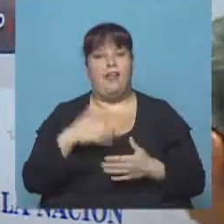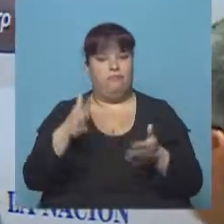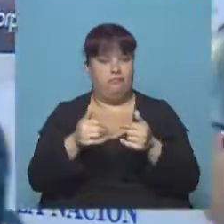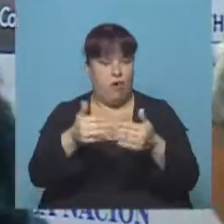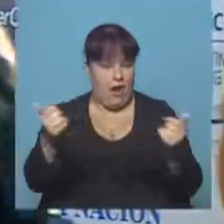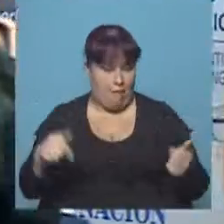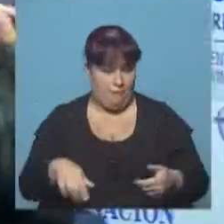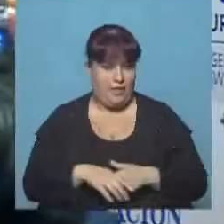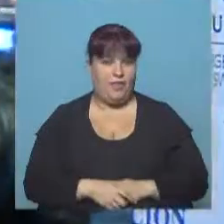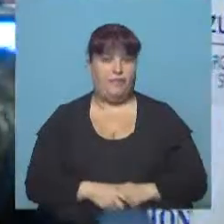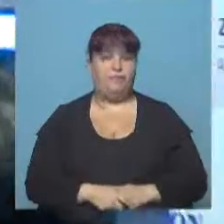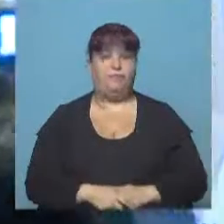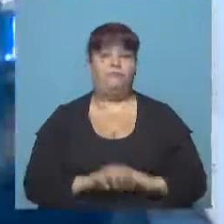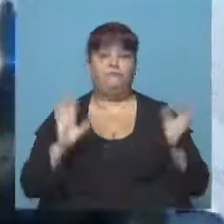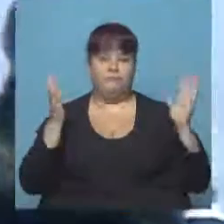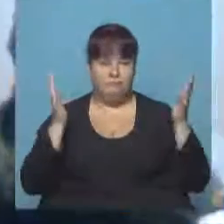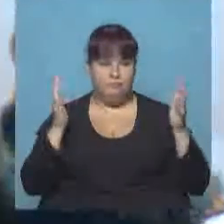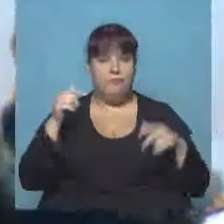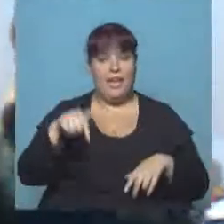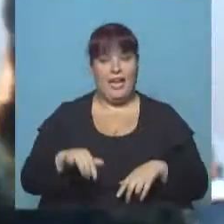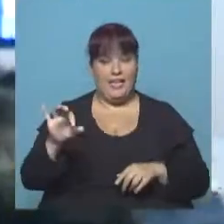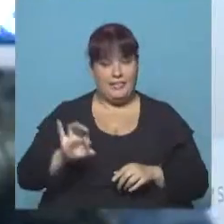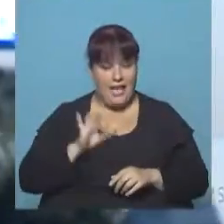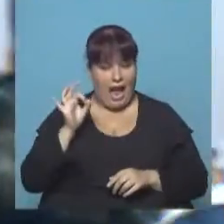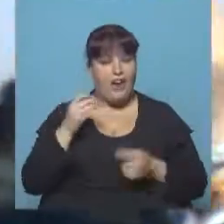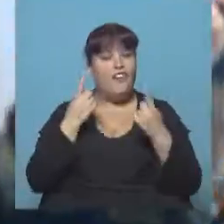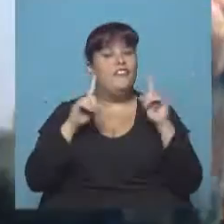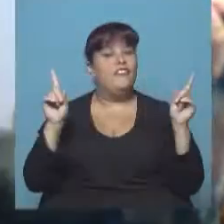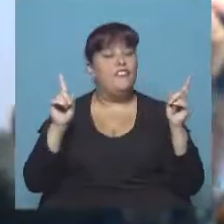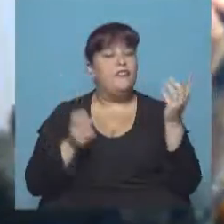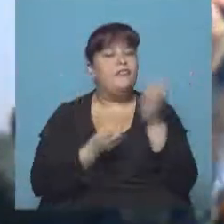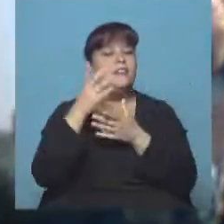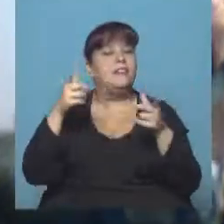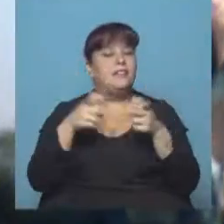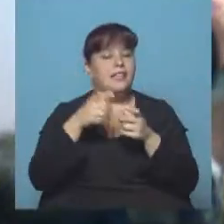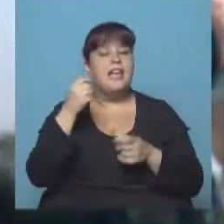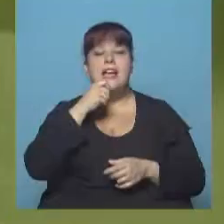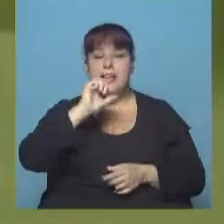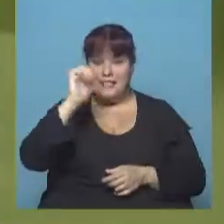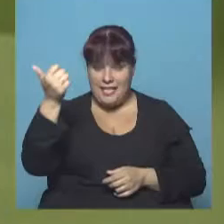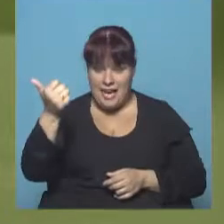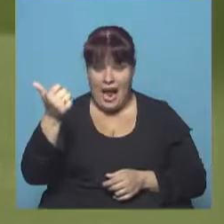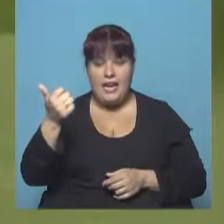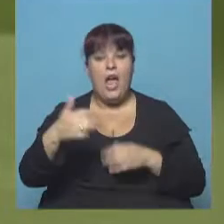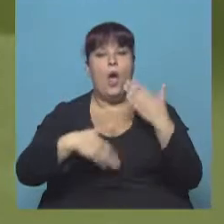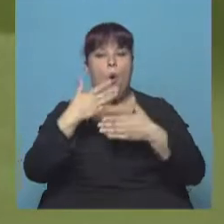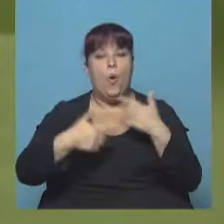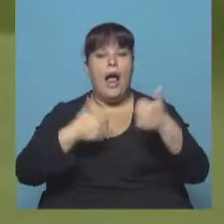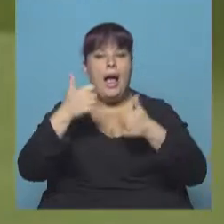rápidos. A partir de este año, la novedad saliente del certamen es que el ganador jugará el